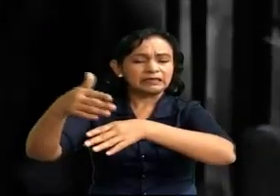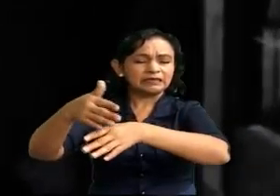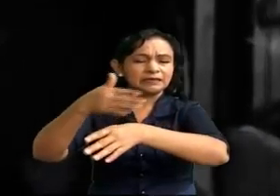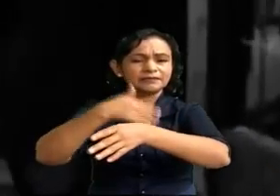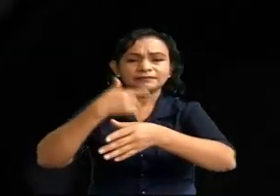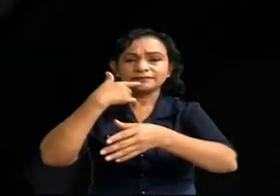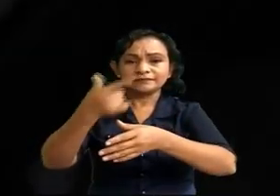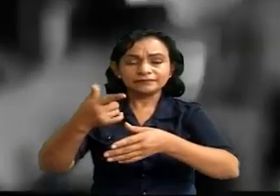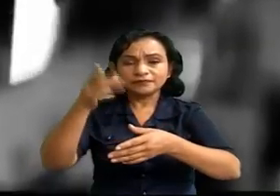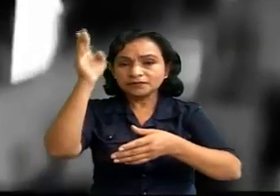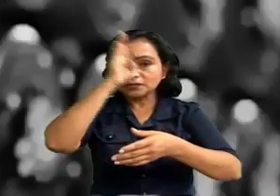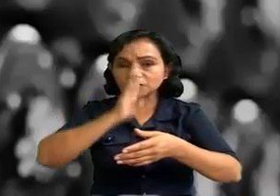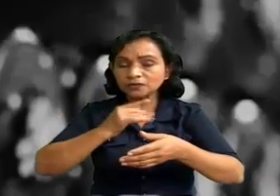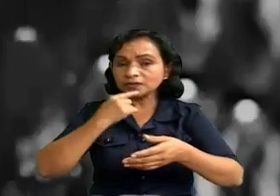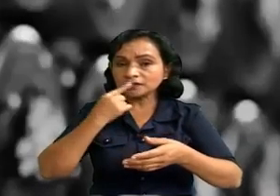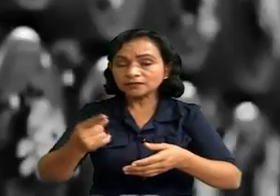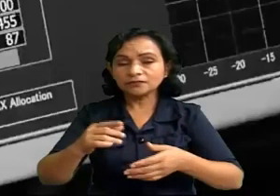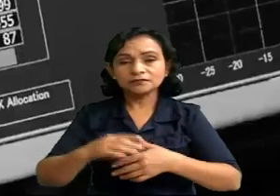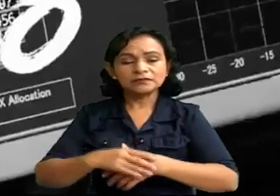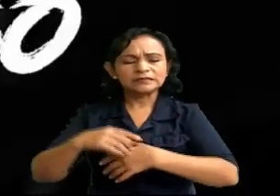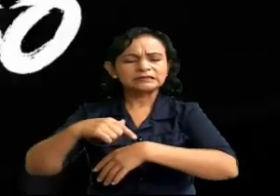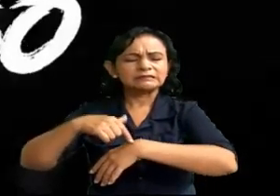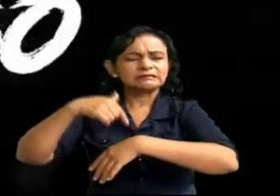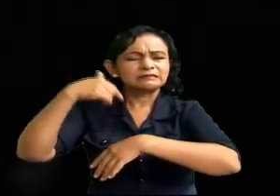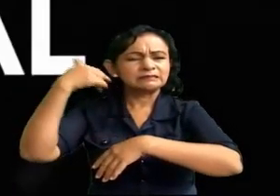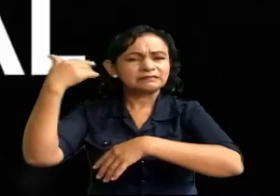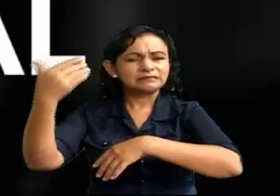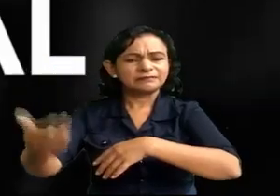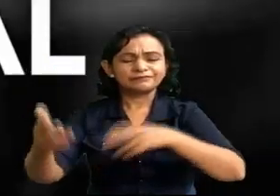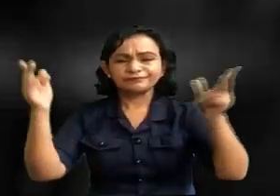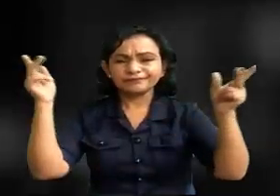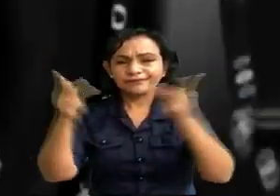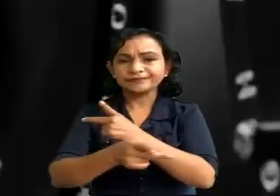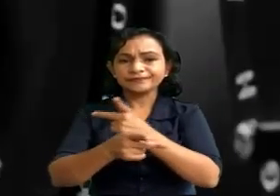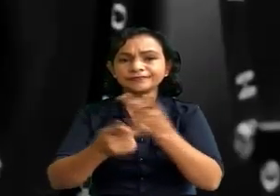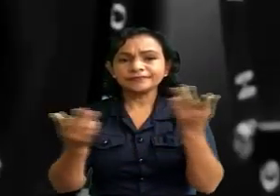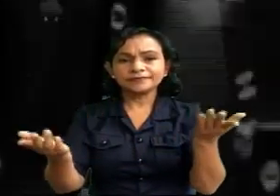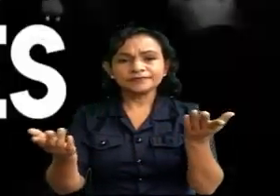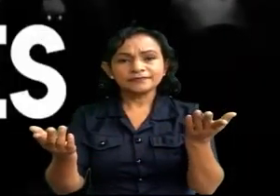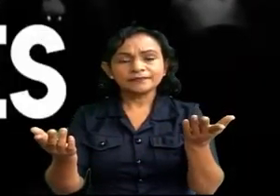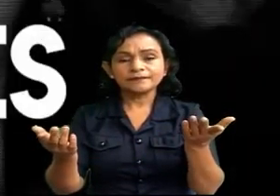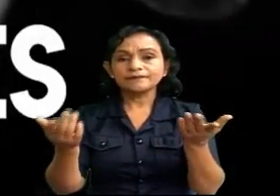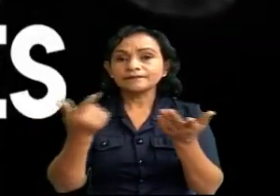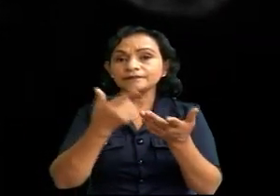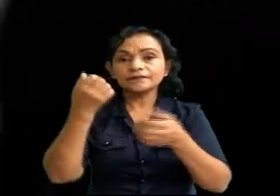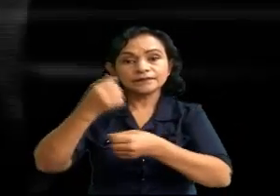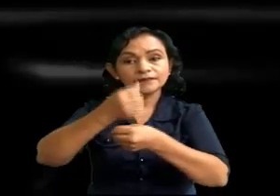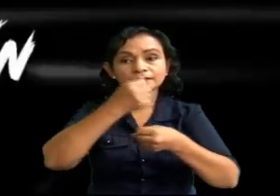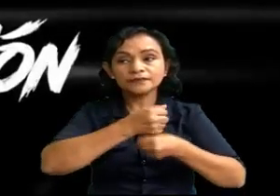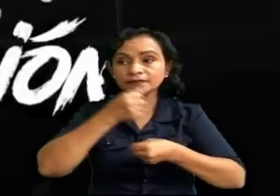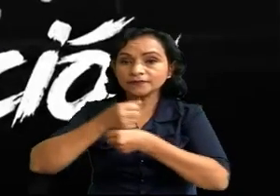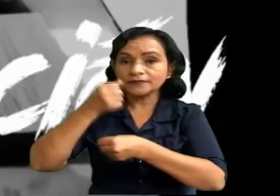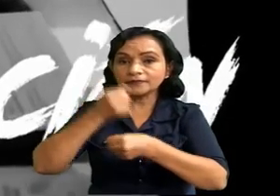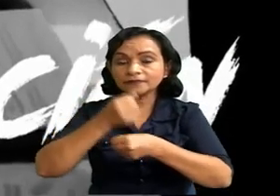esto, que esto casi nunca se ha dicho. Un retraso criminal en las labores